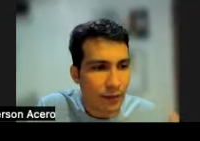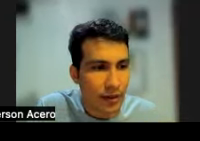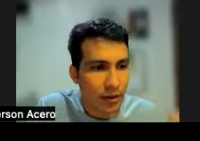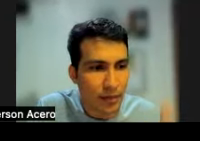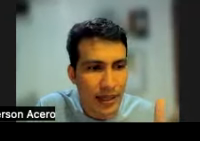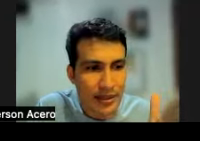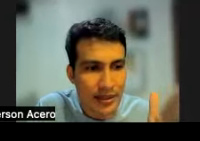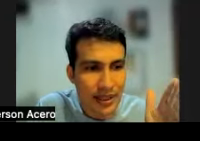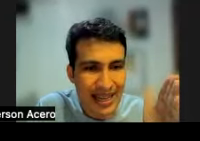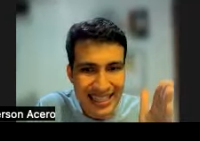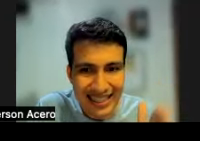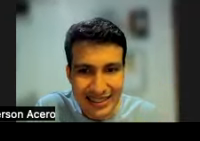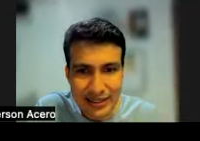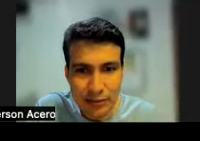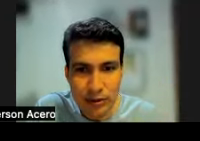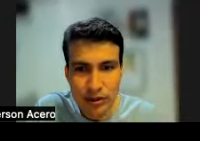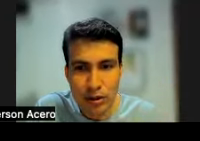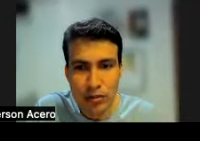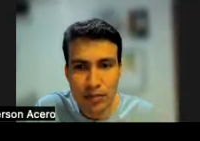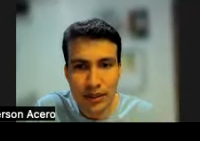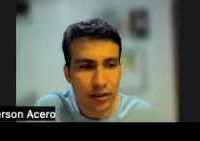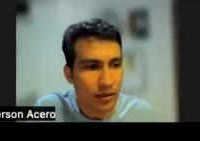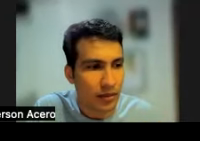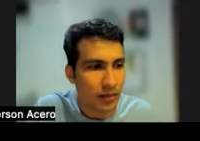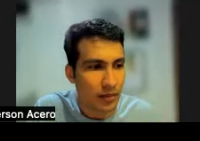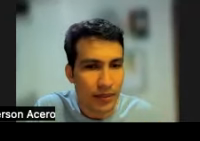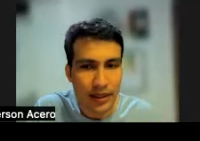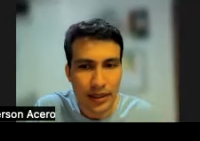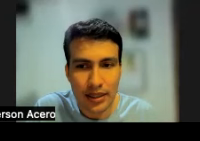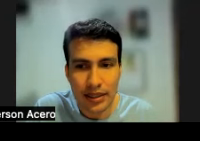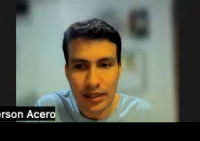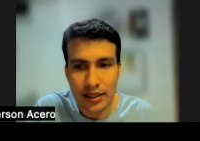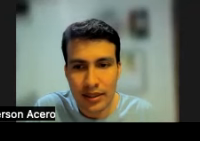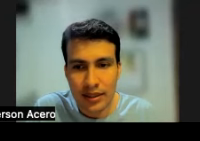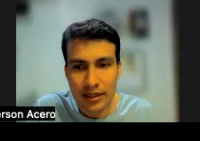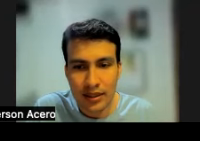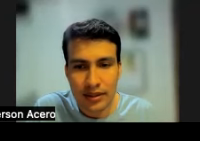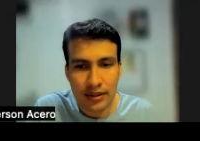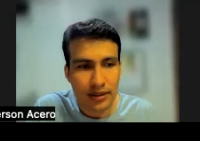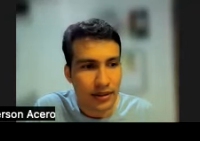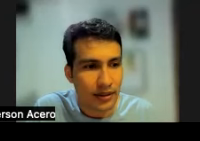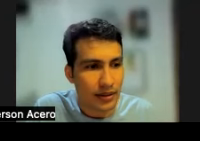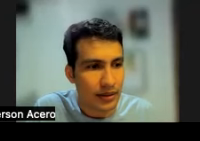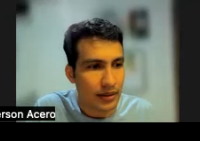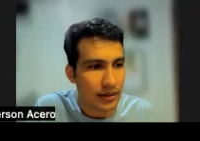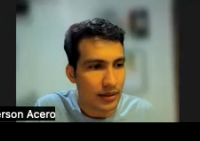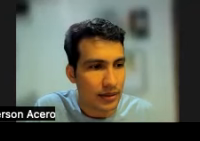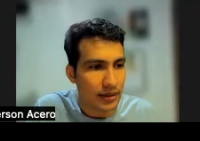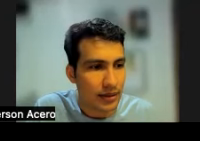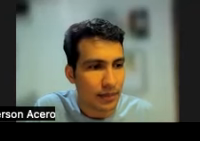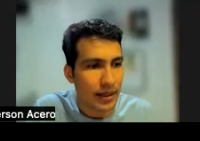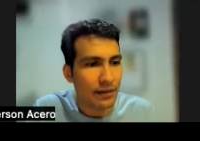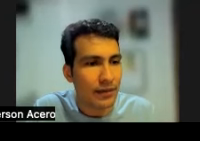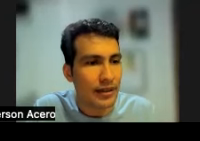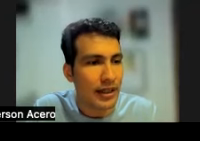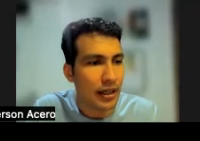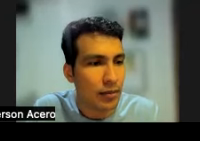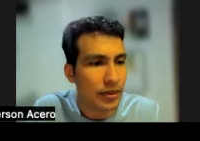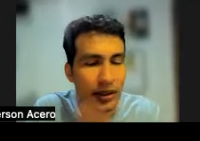es el esfuerzo más agresivo y completo confront a foreign virus in modern history.